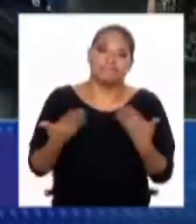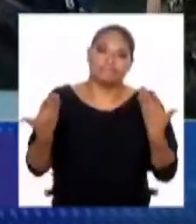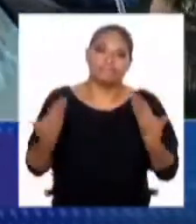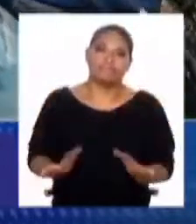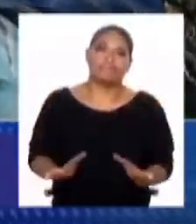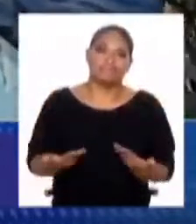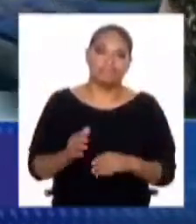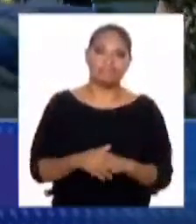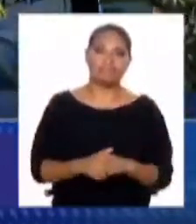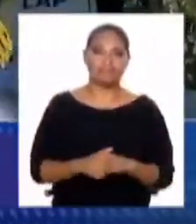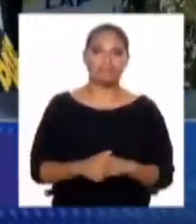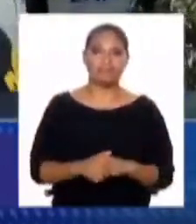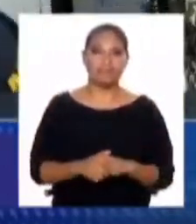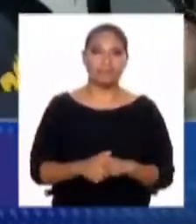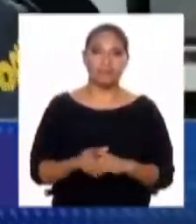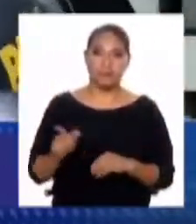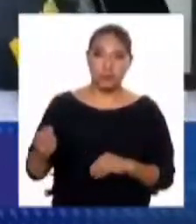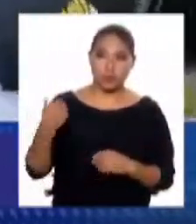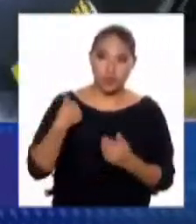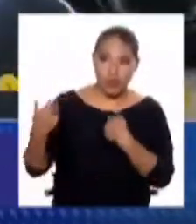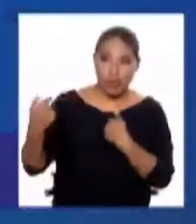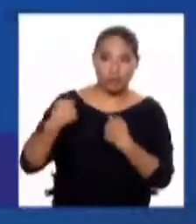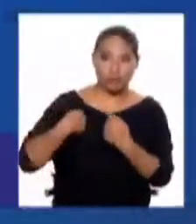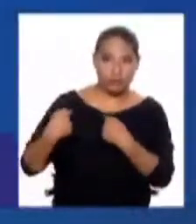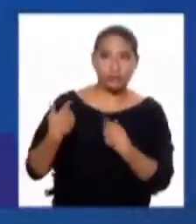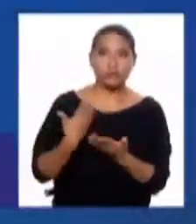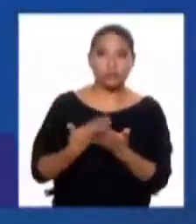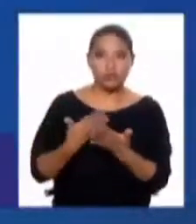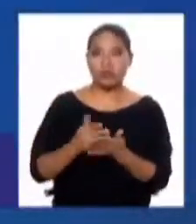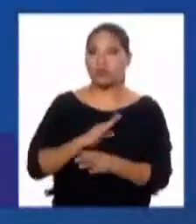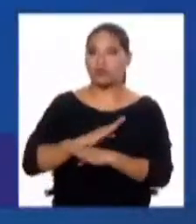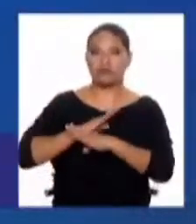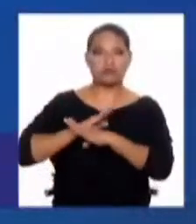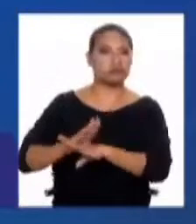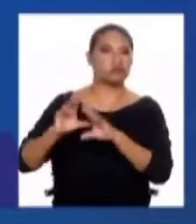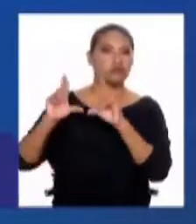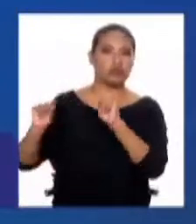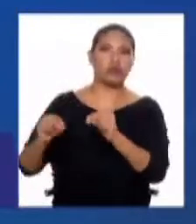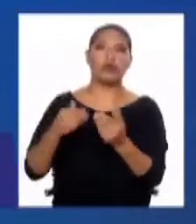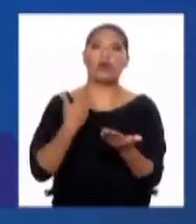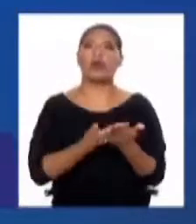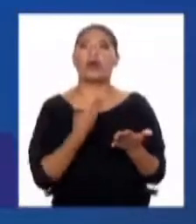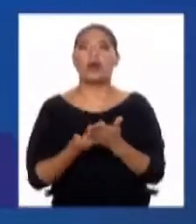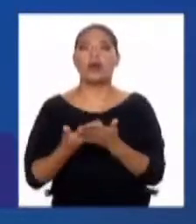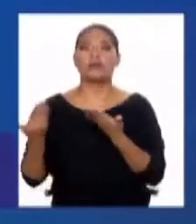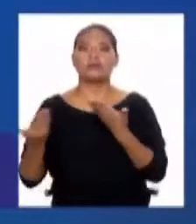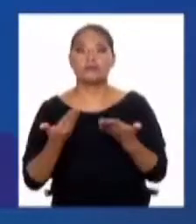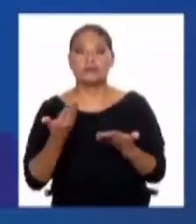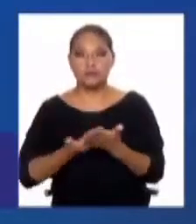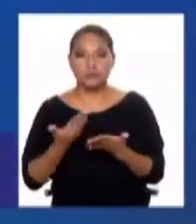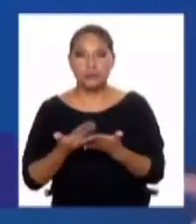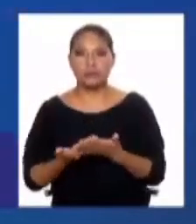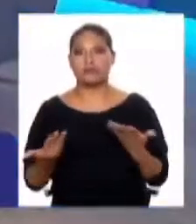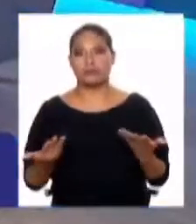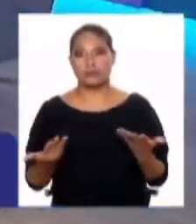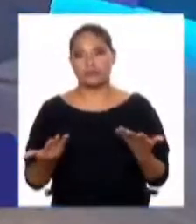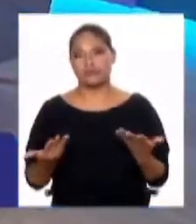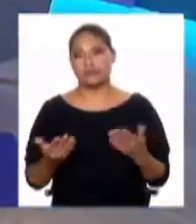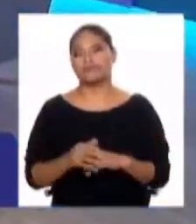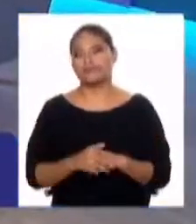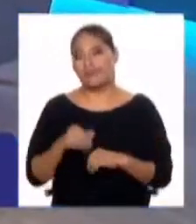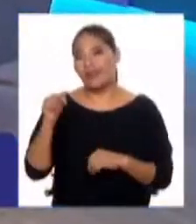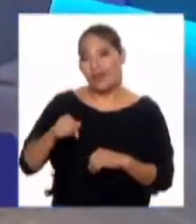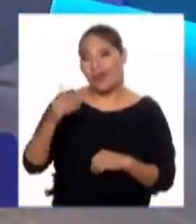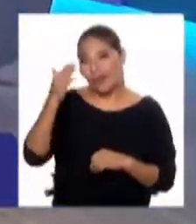ver, ahora hola, veamos. Ustedes tienen acusaciones contra mí que yo las rechazo. Veámosla, pues. Veámosla. ¿Qué es lo que seguramente